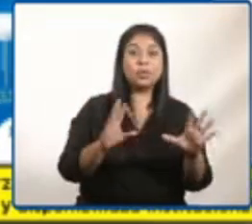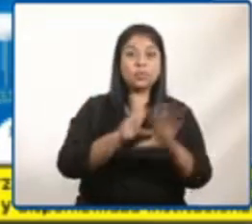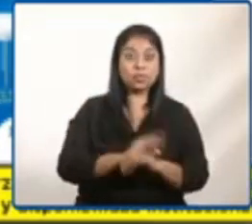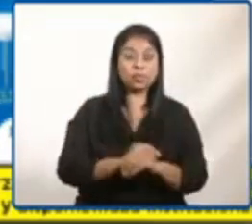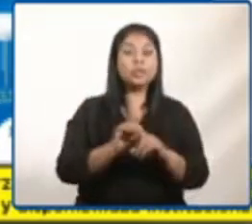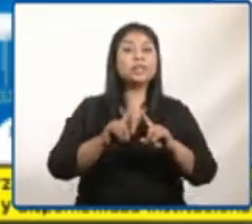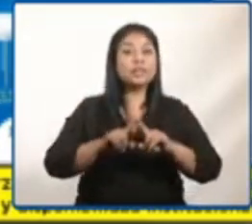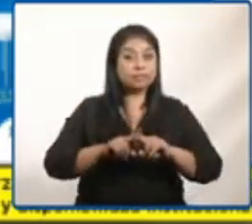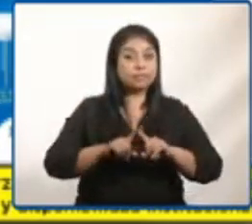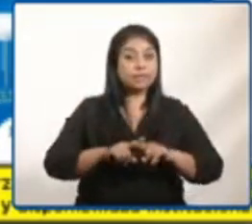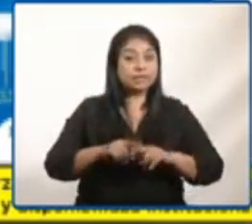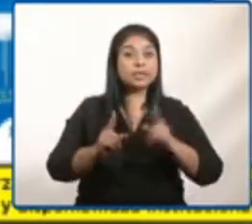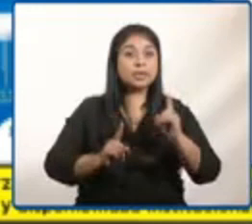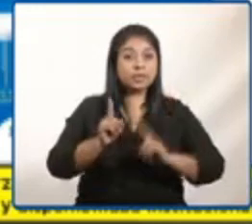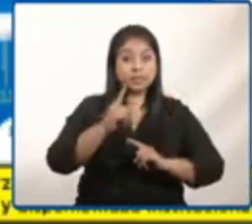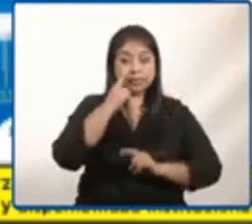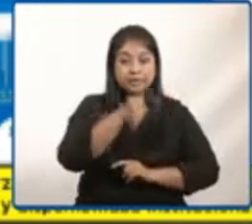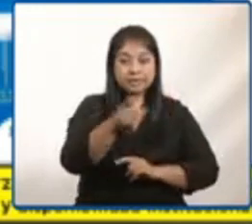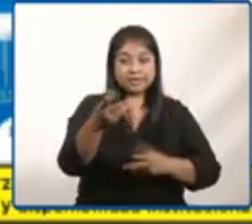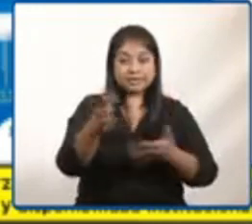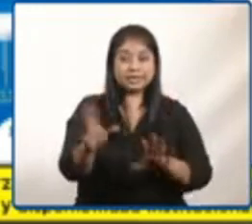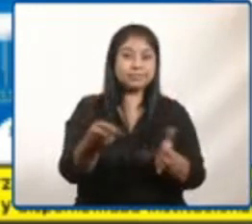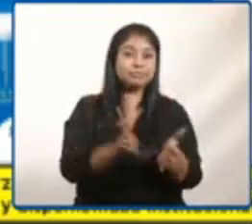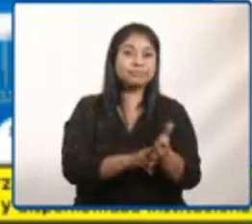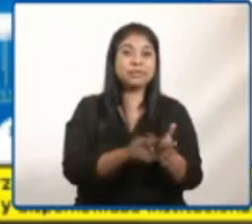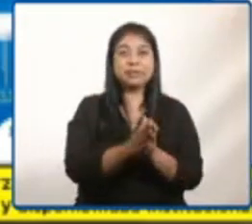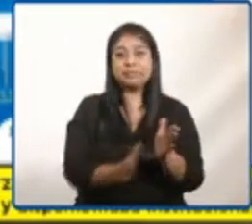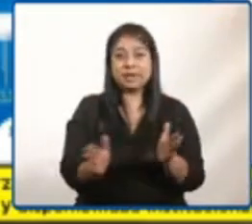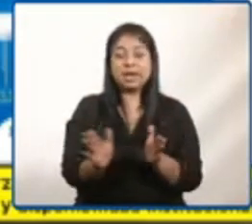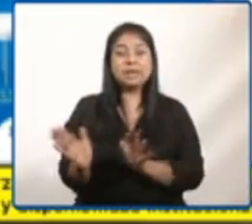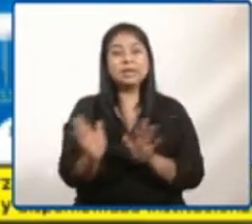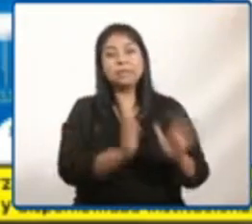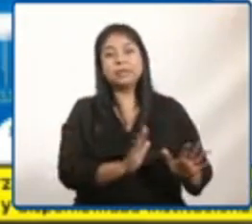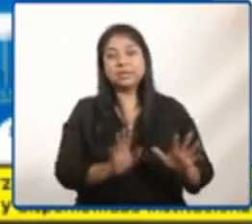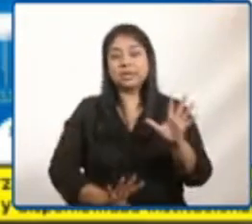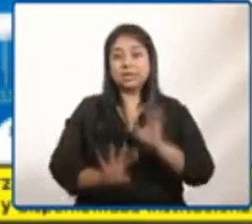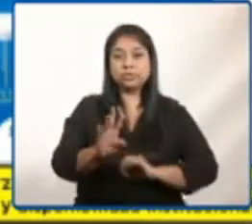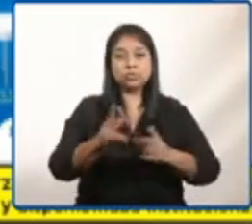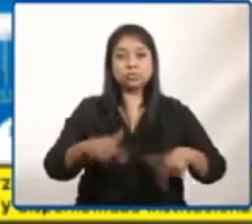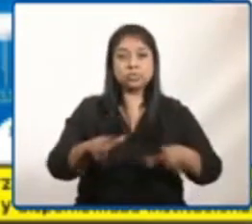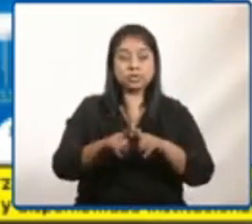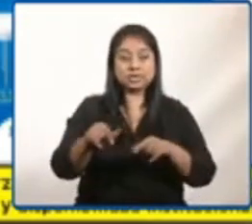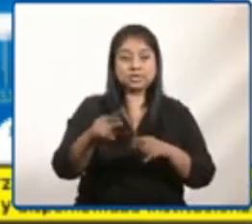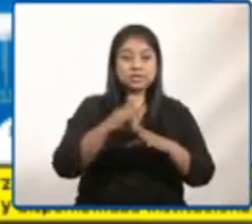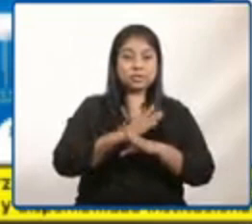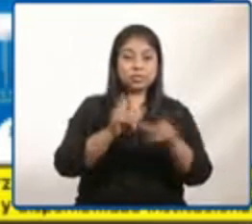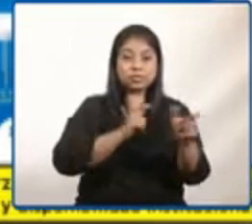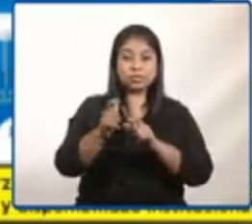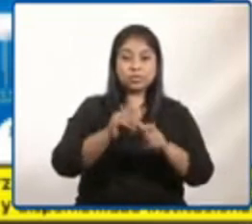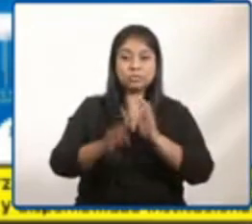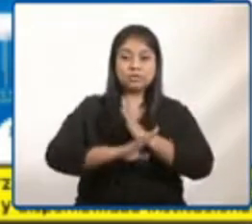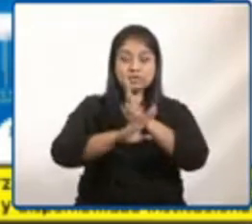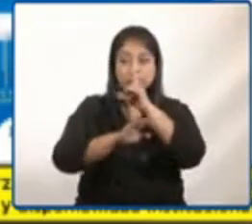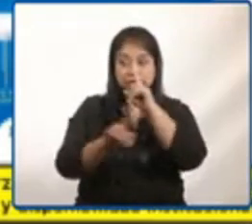con lo que se ha previsto en el plan. Y a nivel de los 14 puestos de control y prevención, también